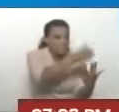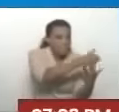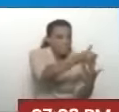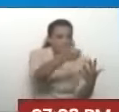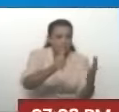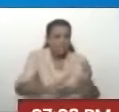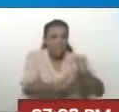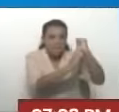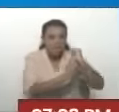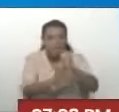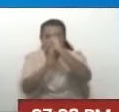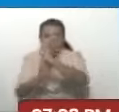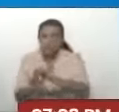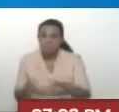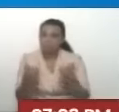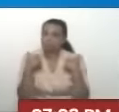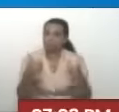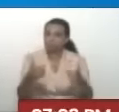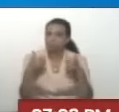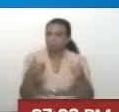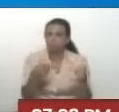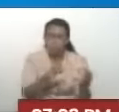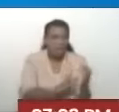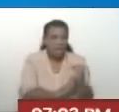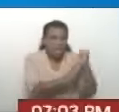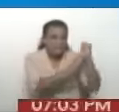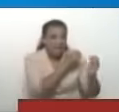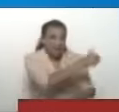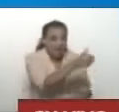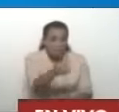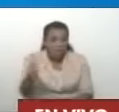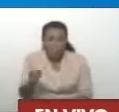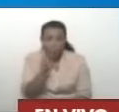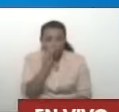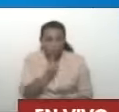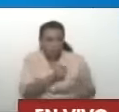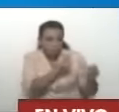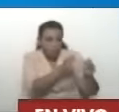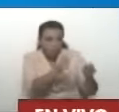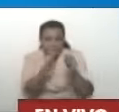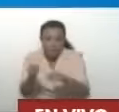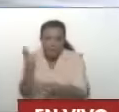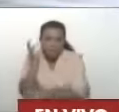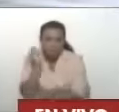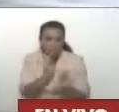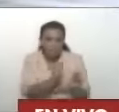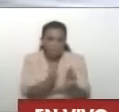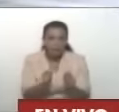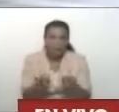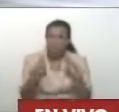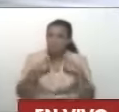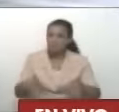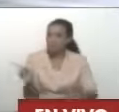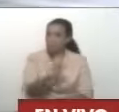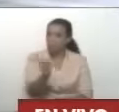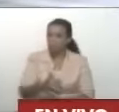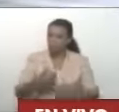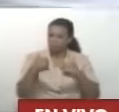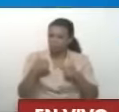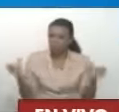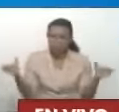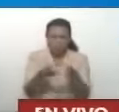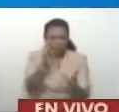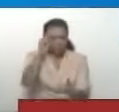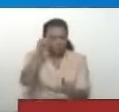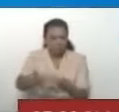liderazgo colectivo. Con este liderazgo, con este equipo, bueno, es imposible perder. Nuestro